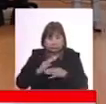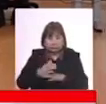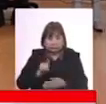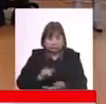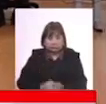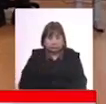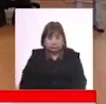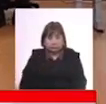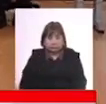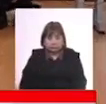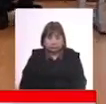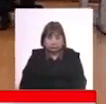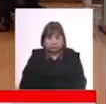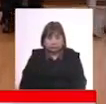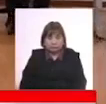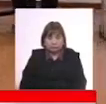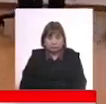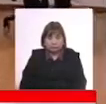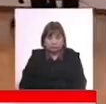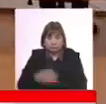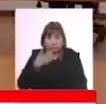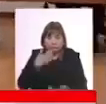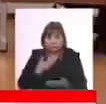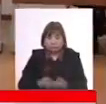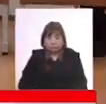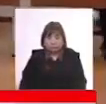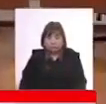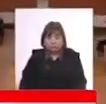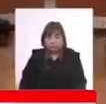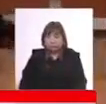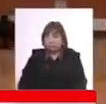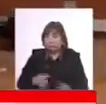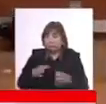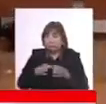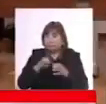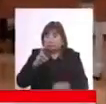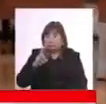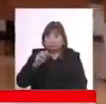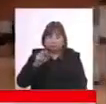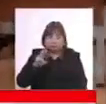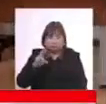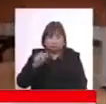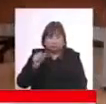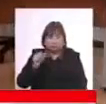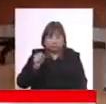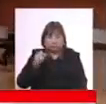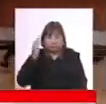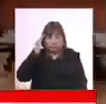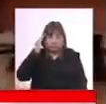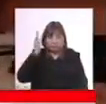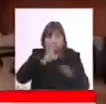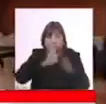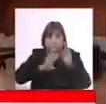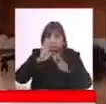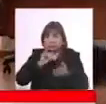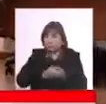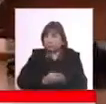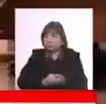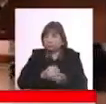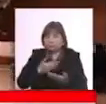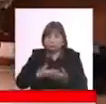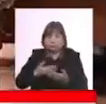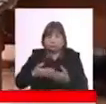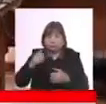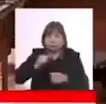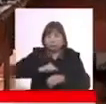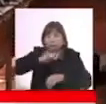intermedio, responderle y agradecerle el comentario al congresista Varas. Sabemos de su preocupación